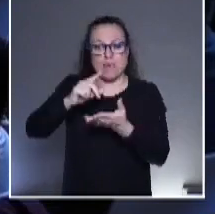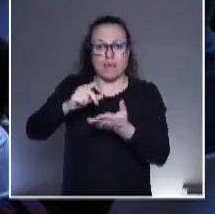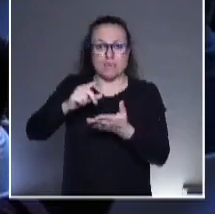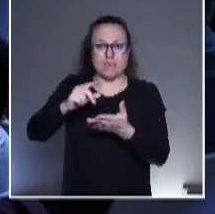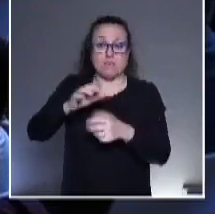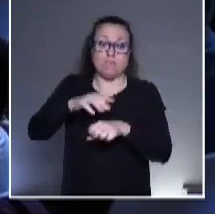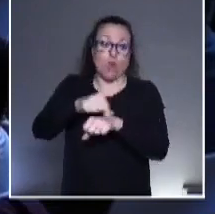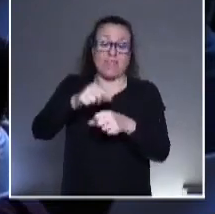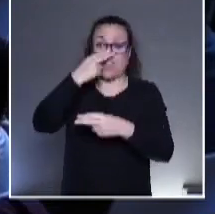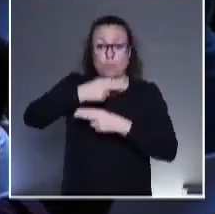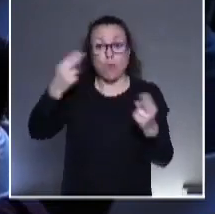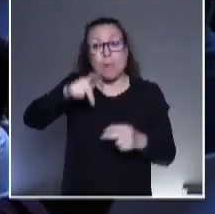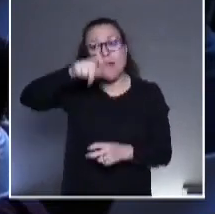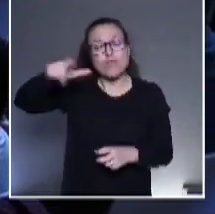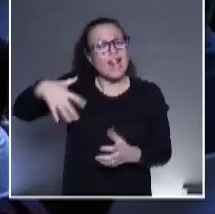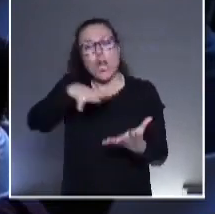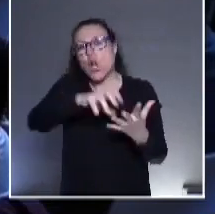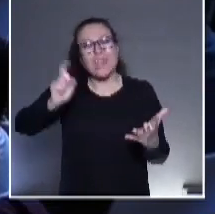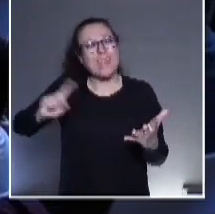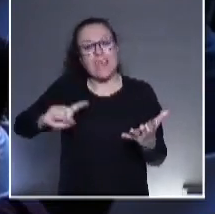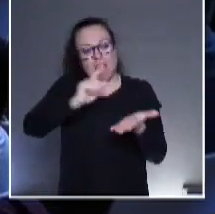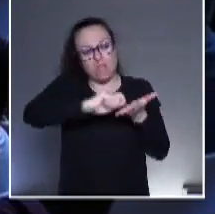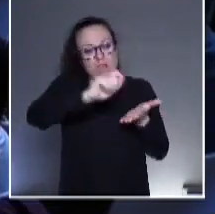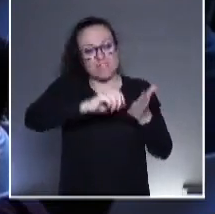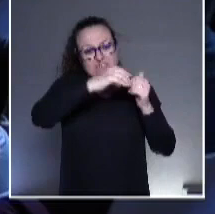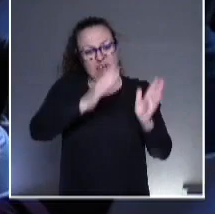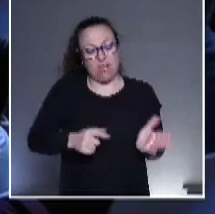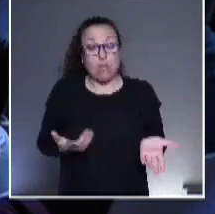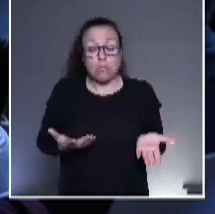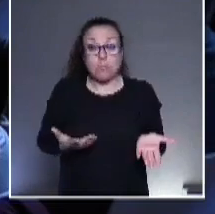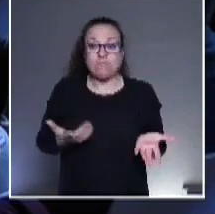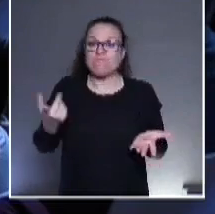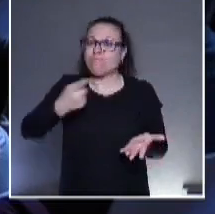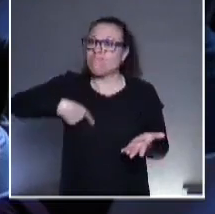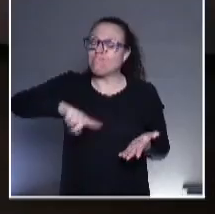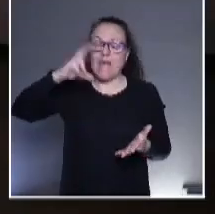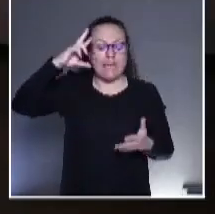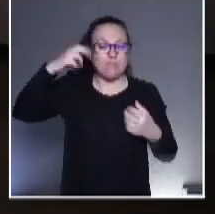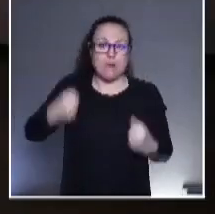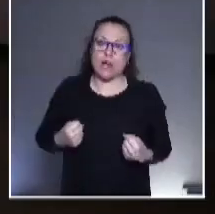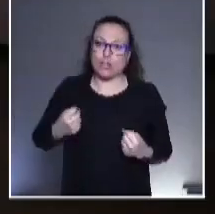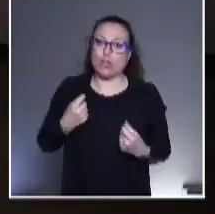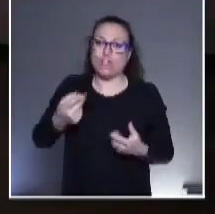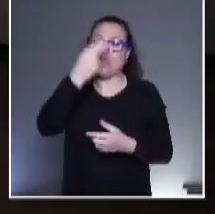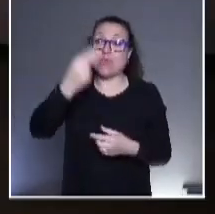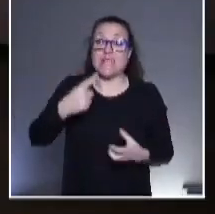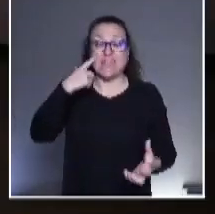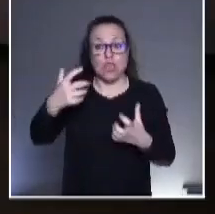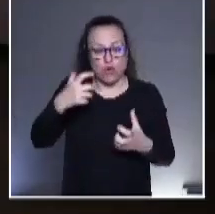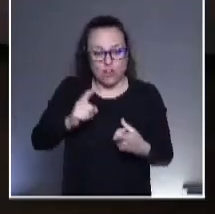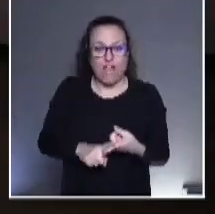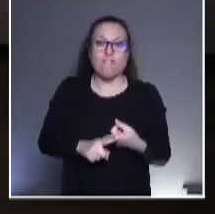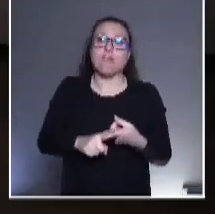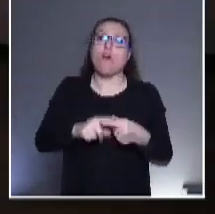de que la población no entienda su administración. Y necesitábamos expertos en diseño gráfico y